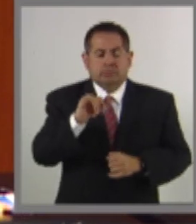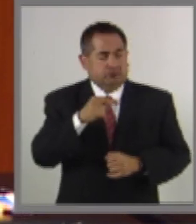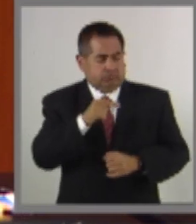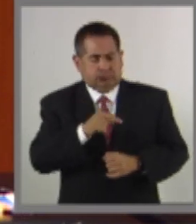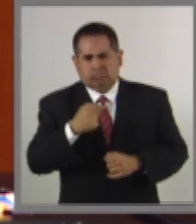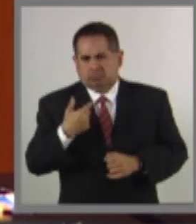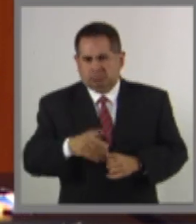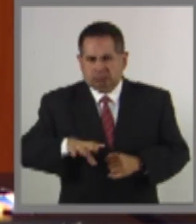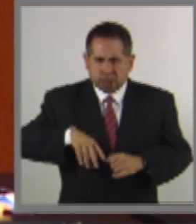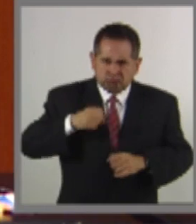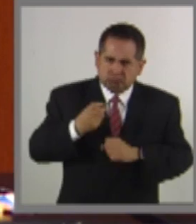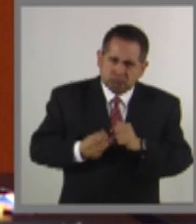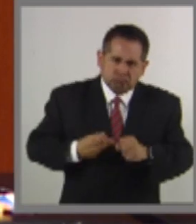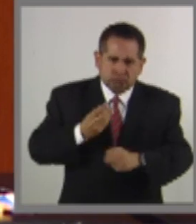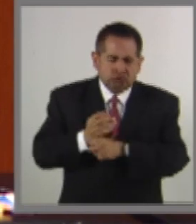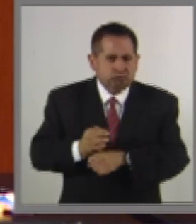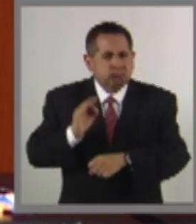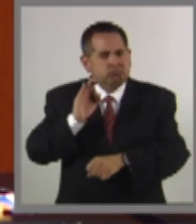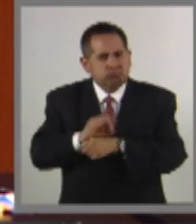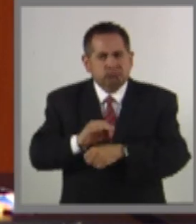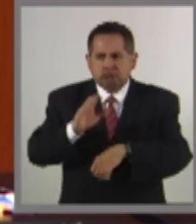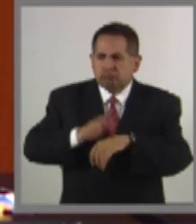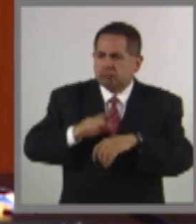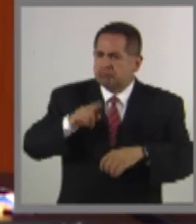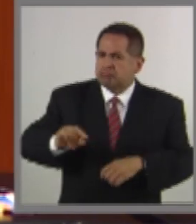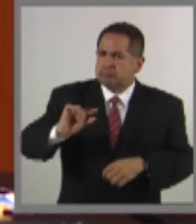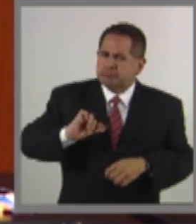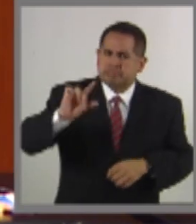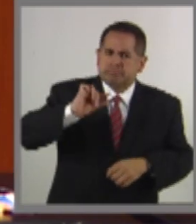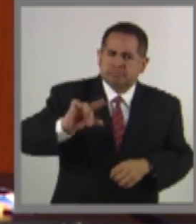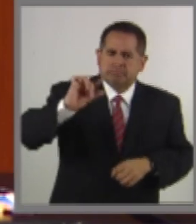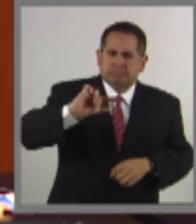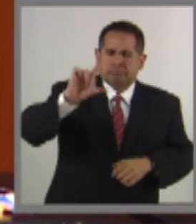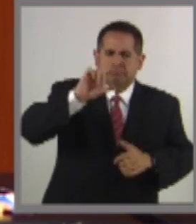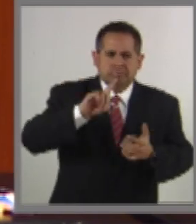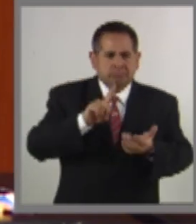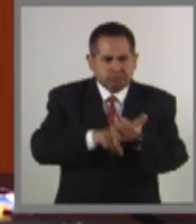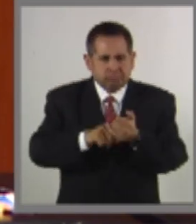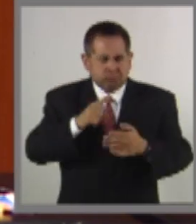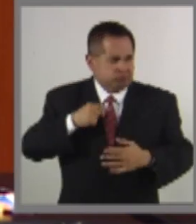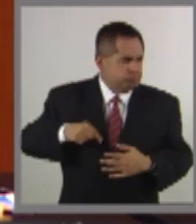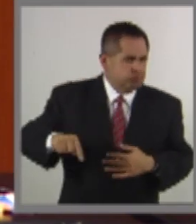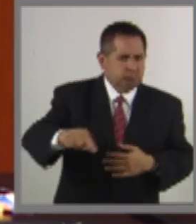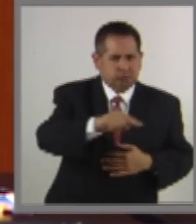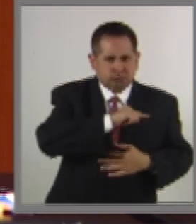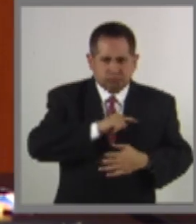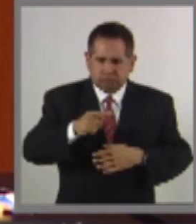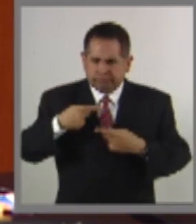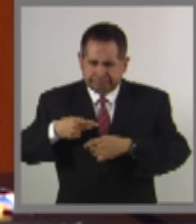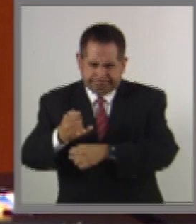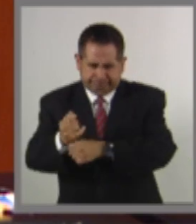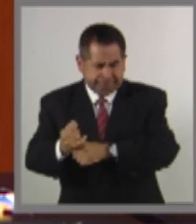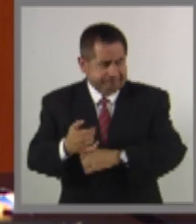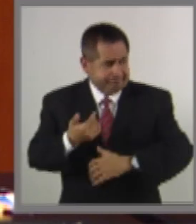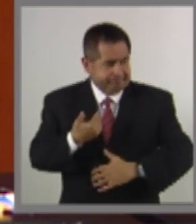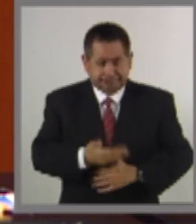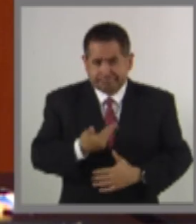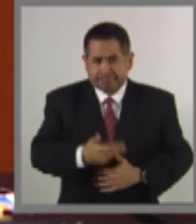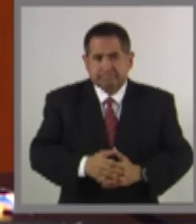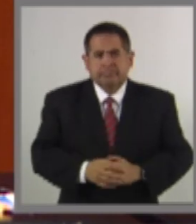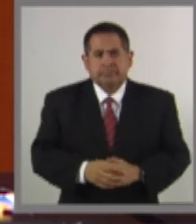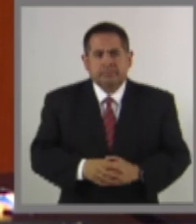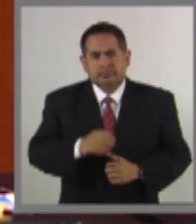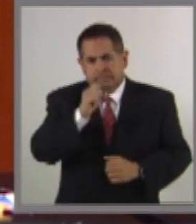importante por profesionalizar cada uno de los cuadros de este cuerpo de investigadores,